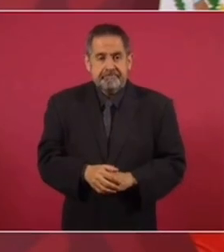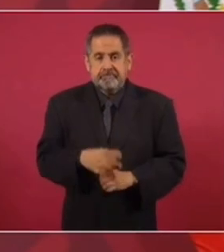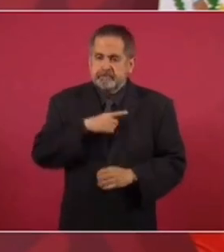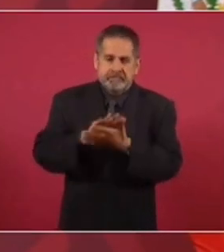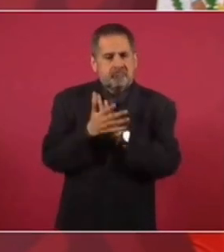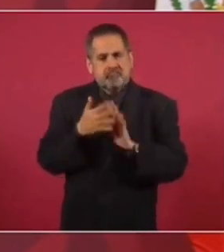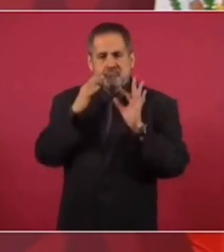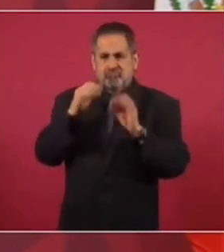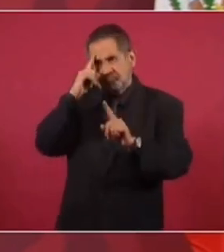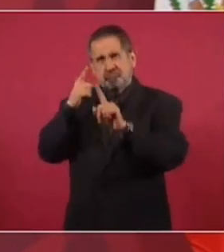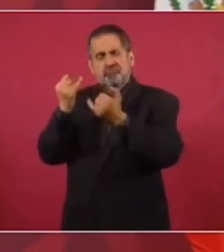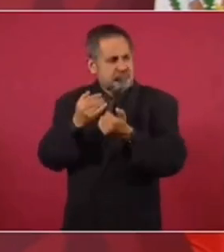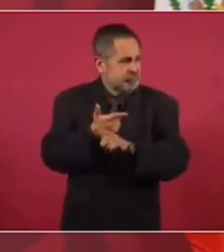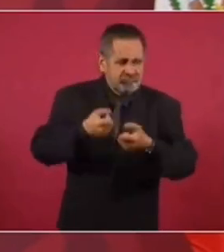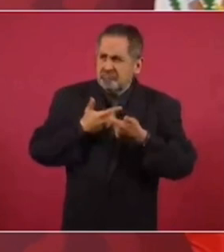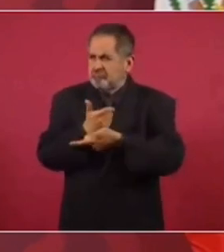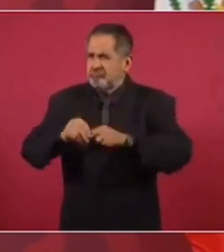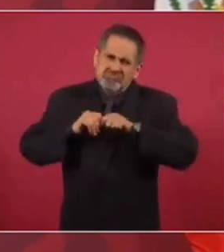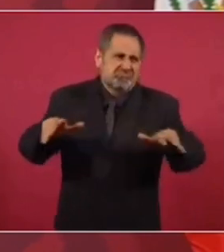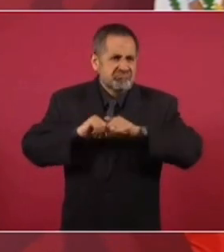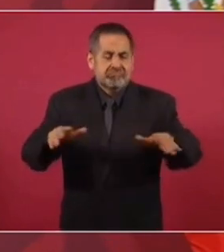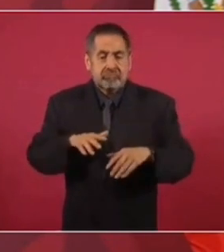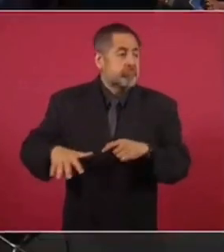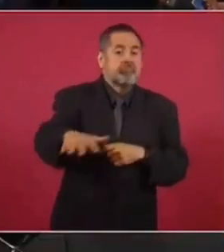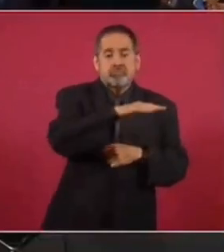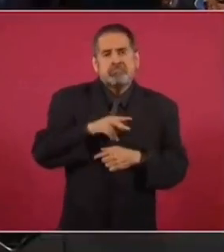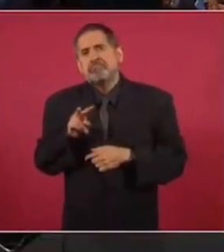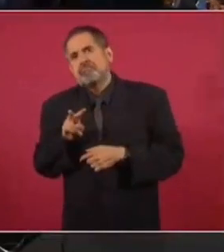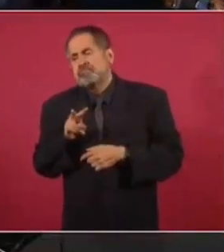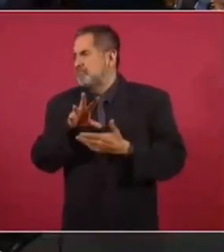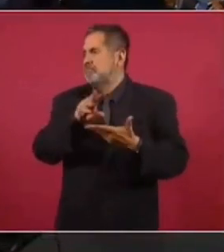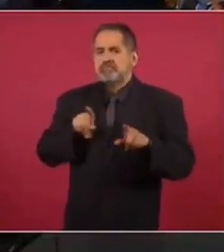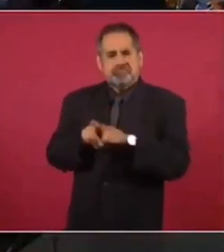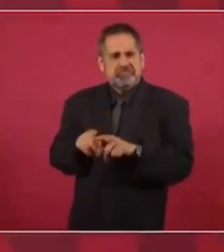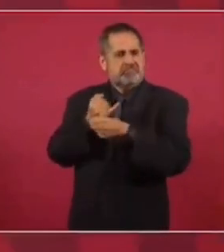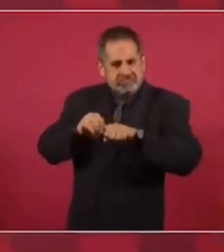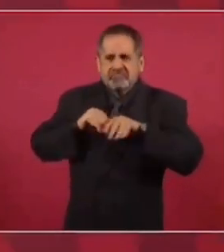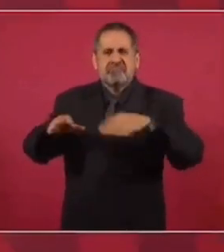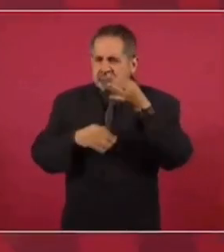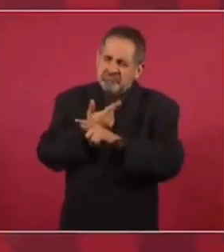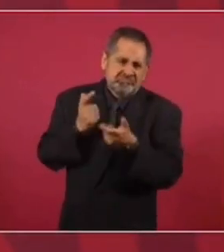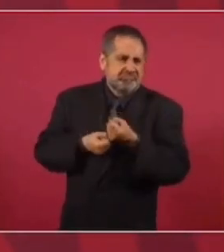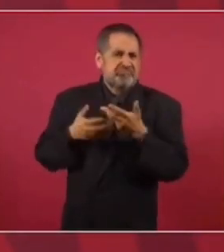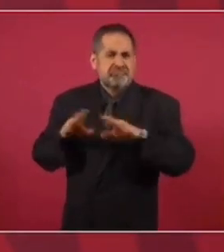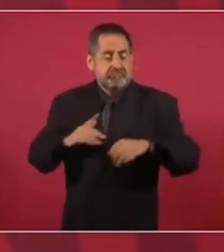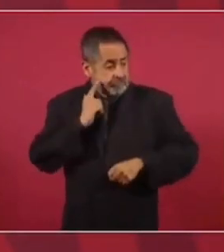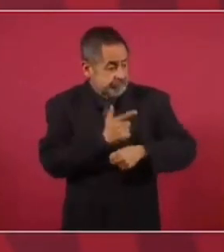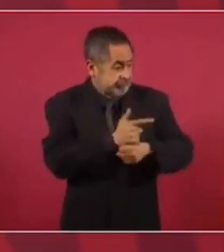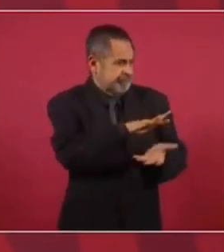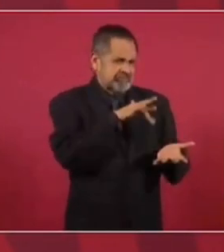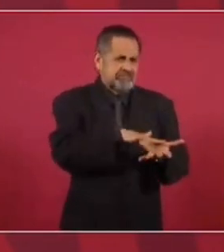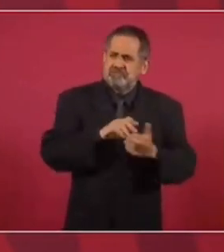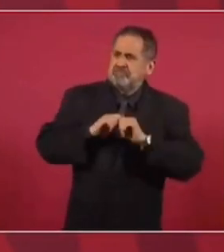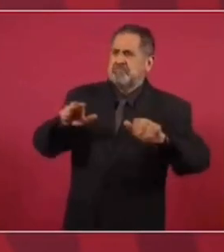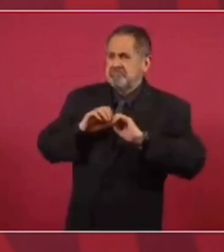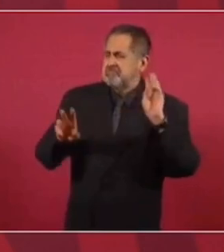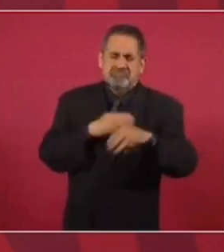Debe convertirse en una célebre causa para todos los periodistas del mundo y los medios de información.